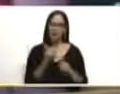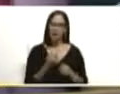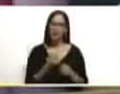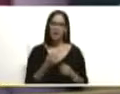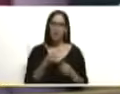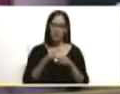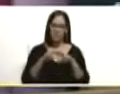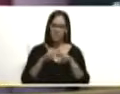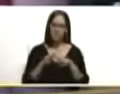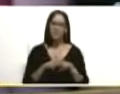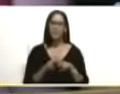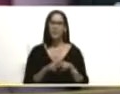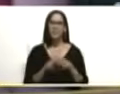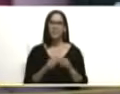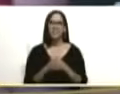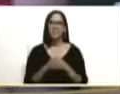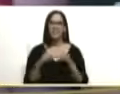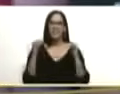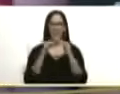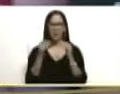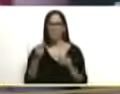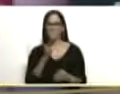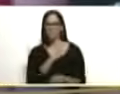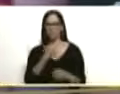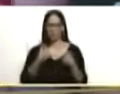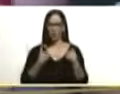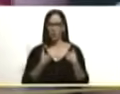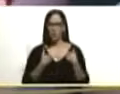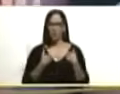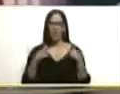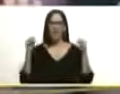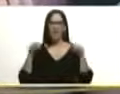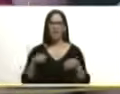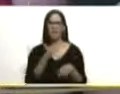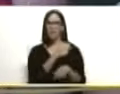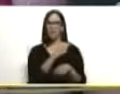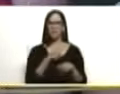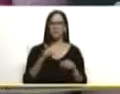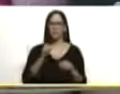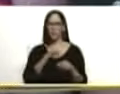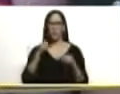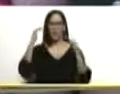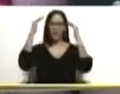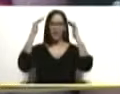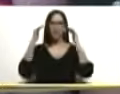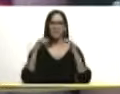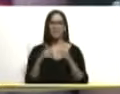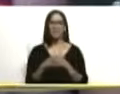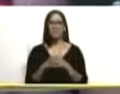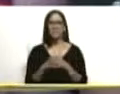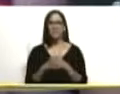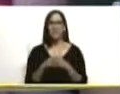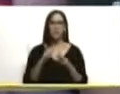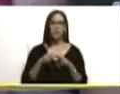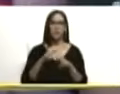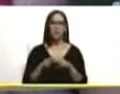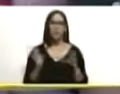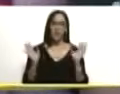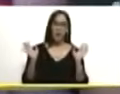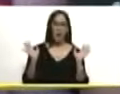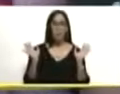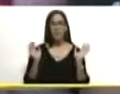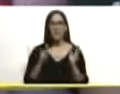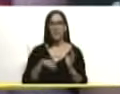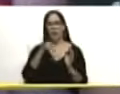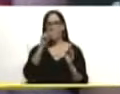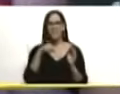los más pequeños, en esta casa mando yo, porque aquí mandan, somos los grandes, y a veces a unos niños y dice, vamos a pintar la